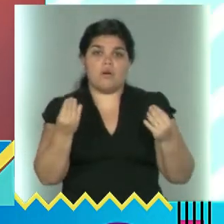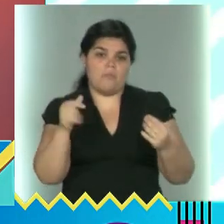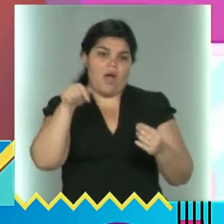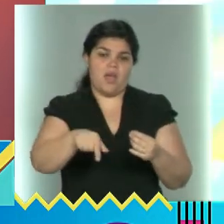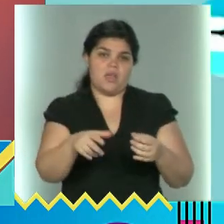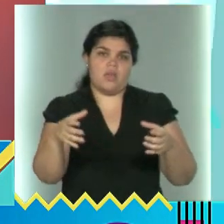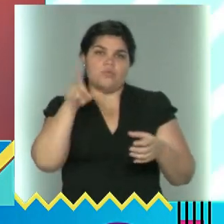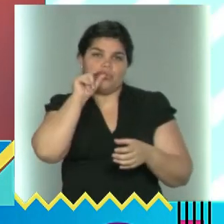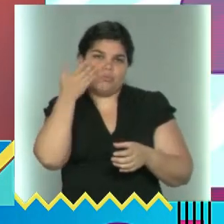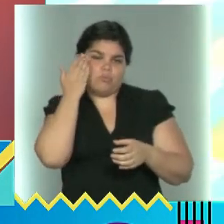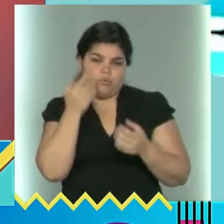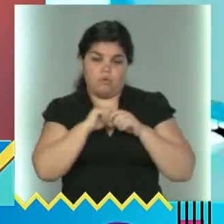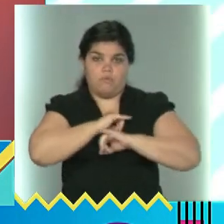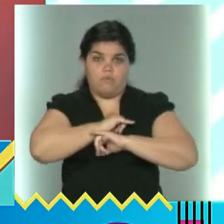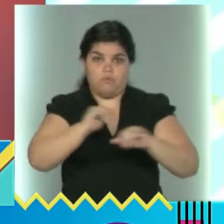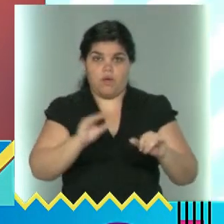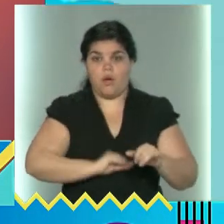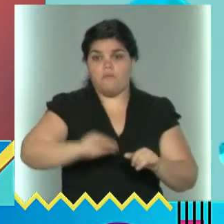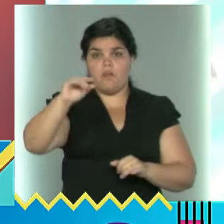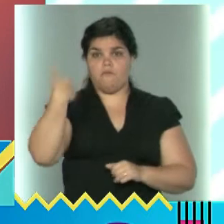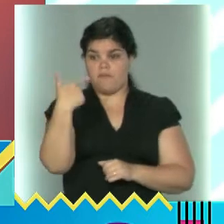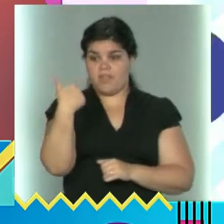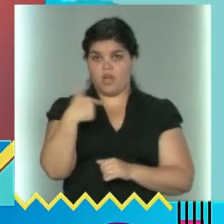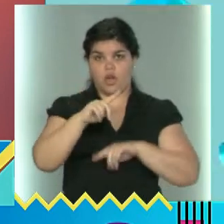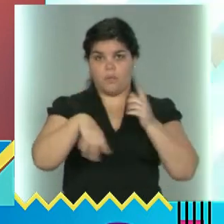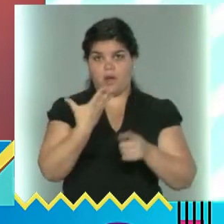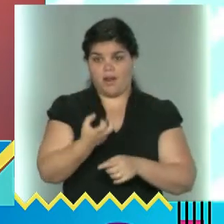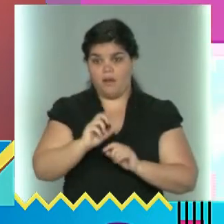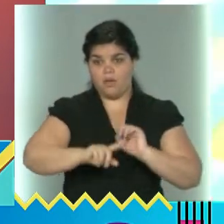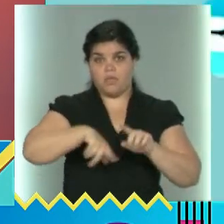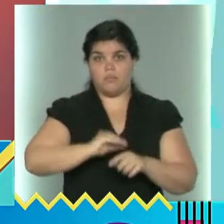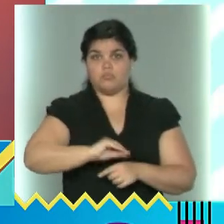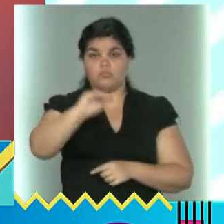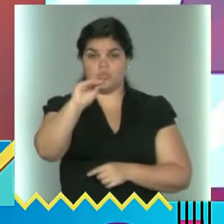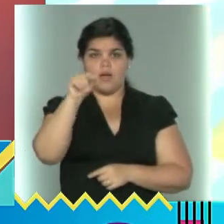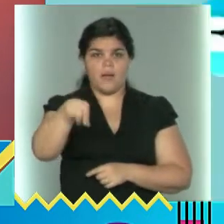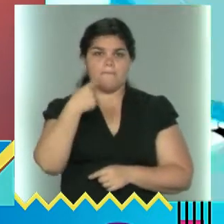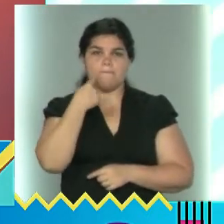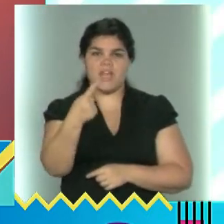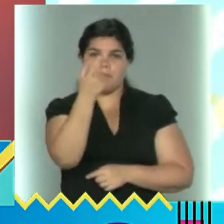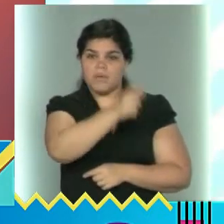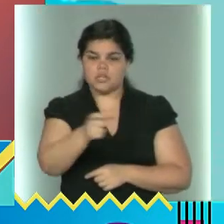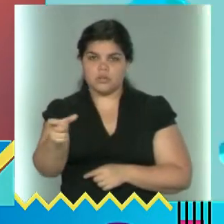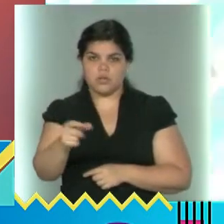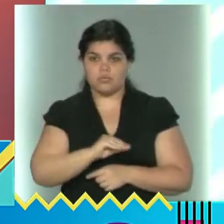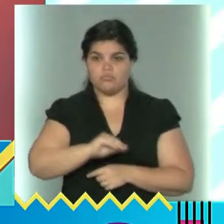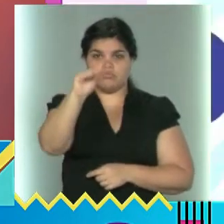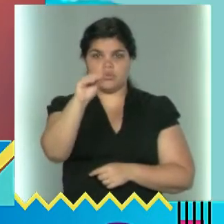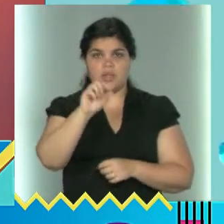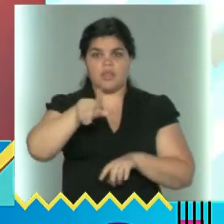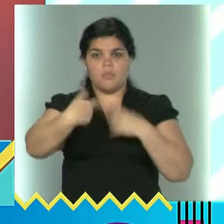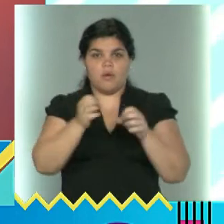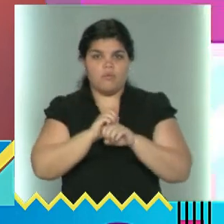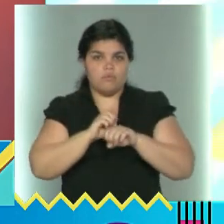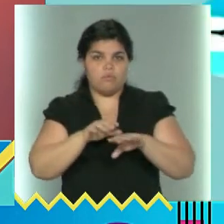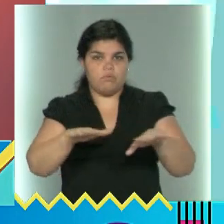Así que hice un video y lo subí y digo, bueno, con que lo vean 1000 personas, joder. Y bueno, después lo subí, se hizo viral,